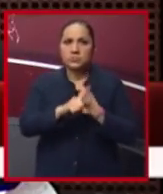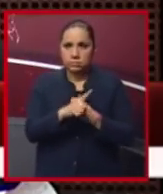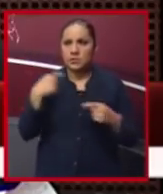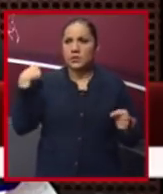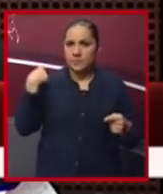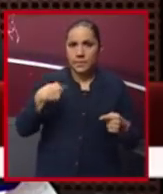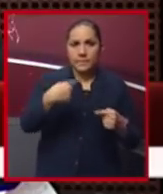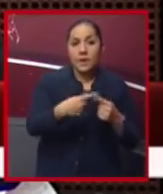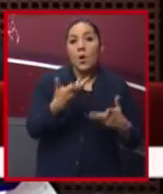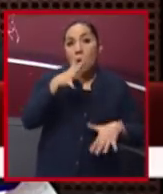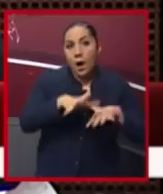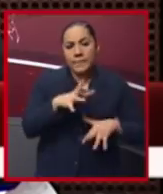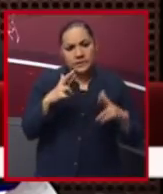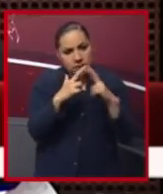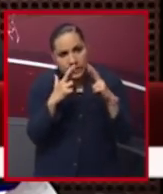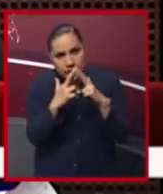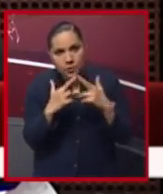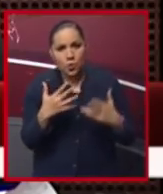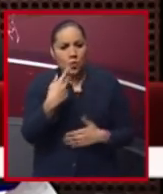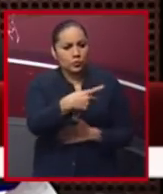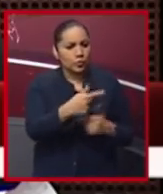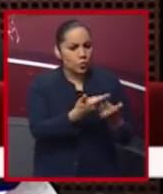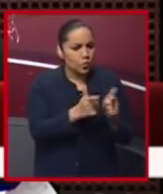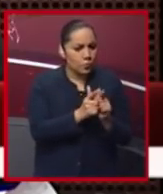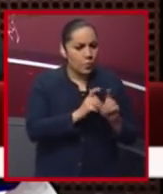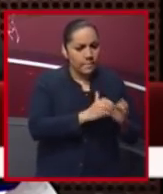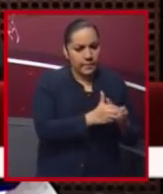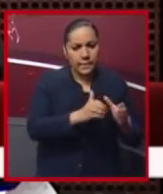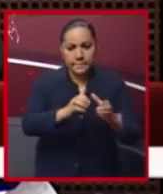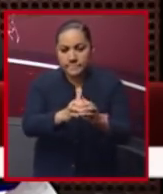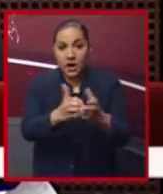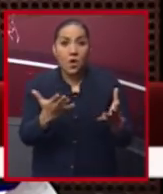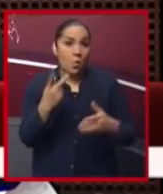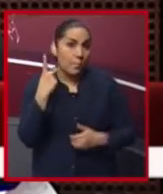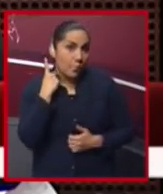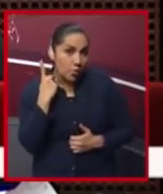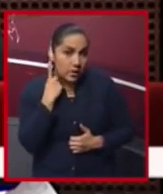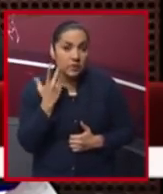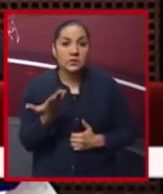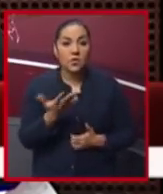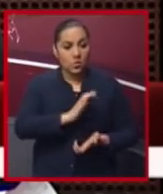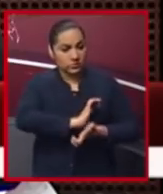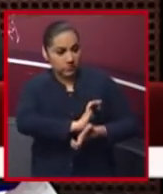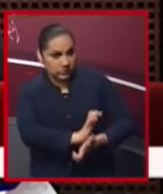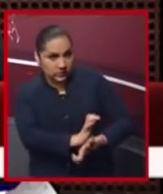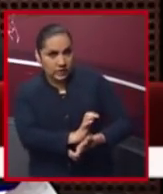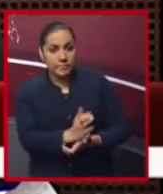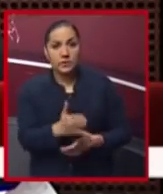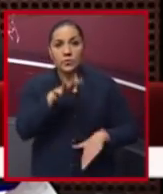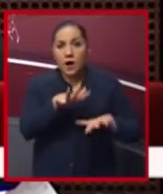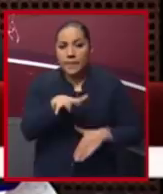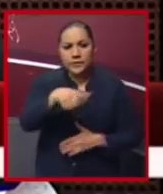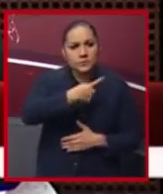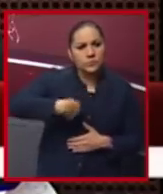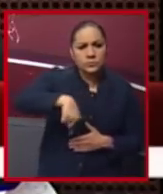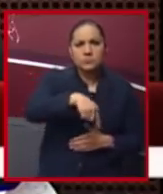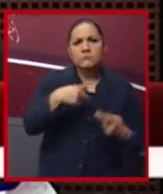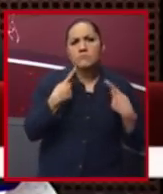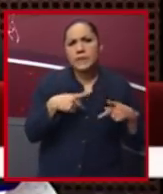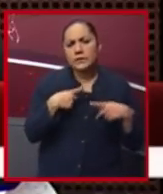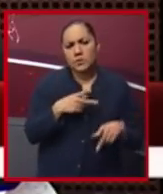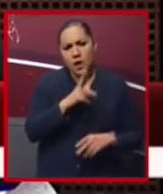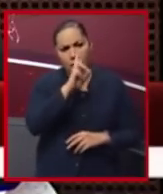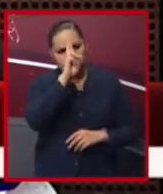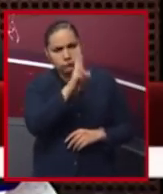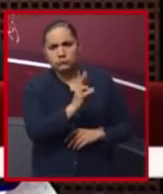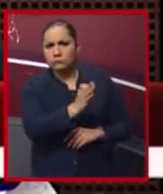o interétnicos, los políticos, la discriminación, la intolerancia social, algo que nos ocupa muy de cerca con el modelo